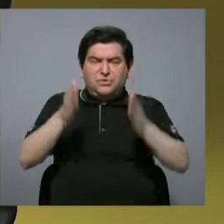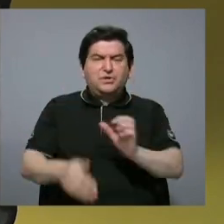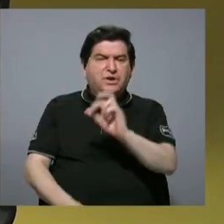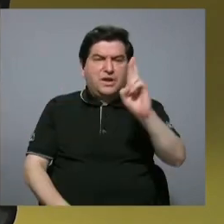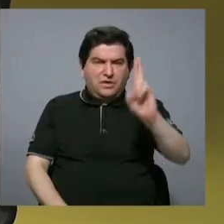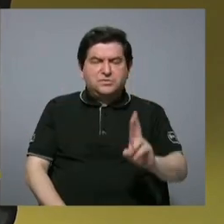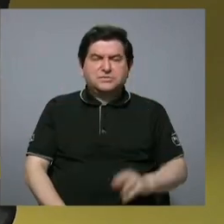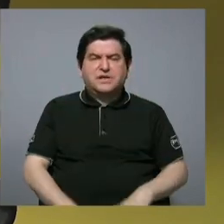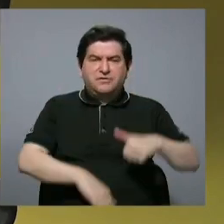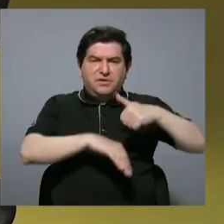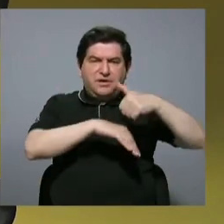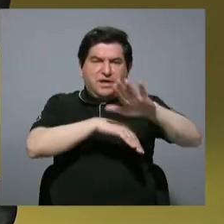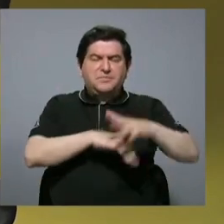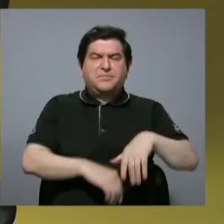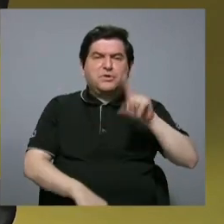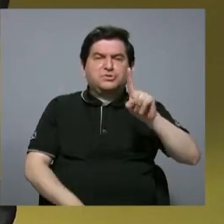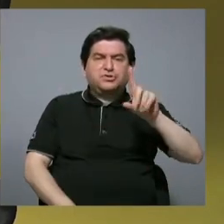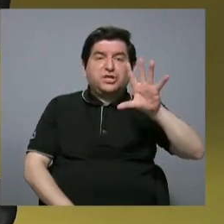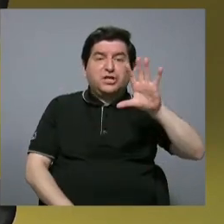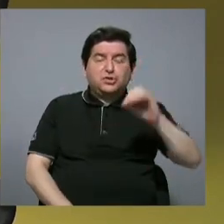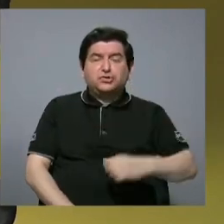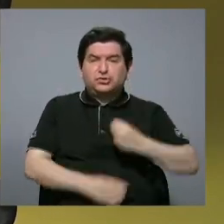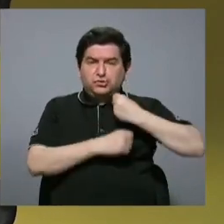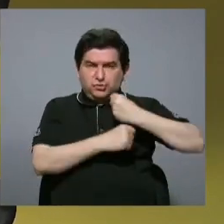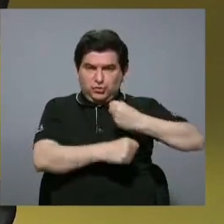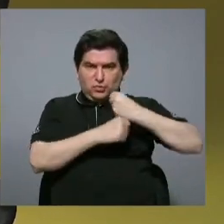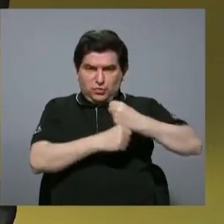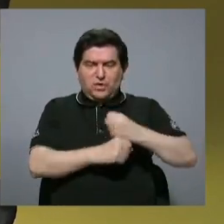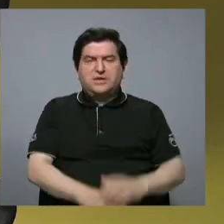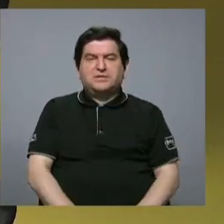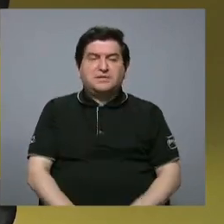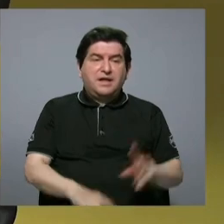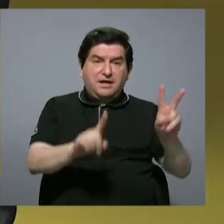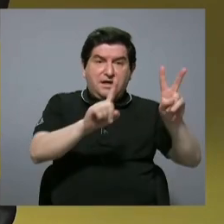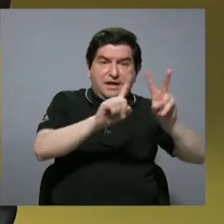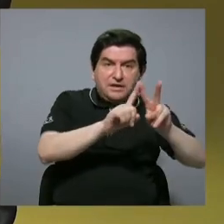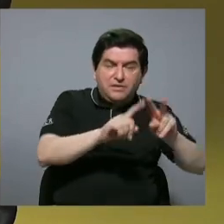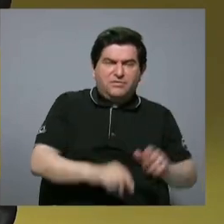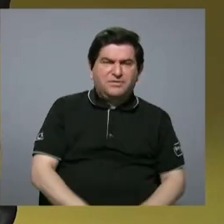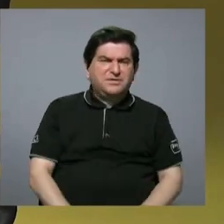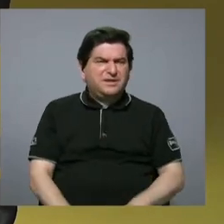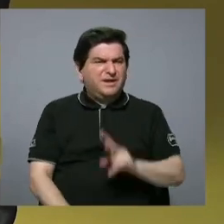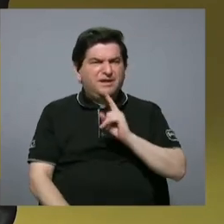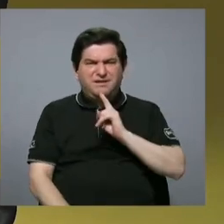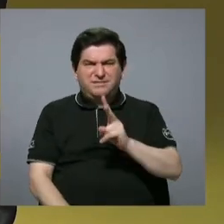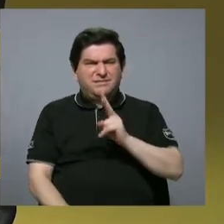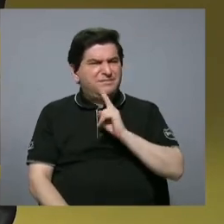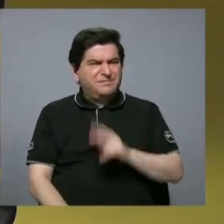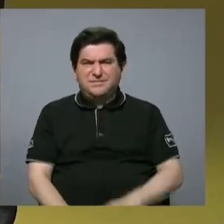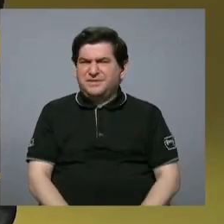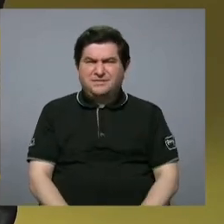Rica mandó 150 soldados al partido de Nicoya, cuando en realidad, por ejemplo,